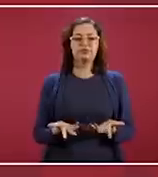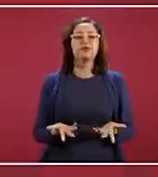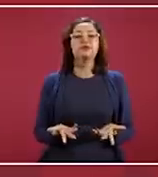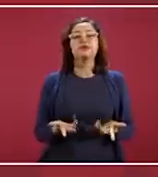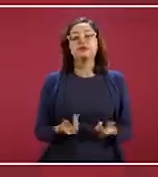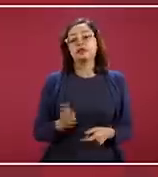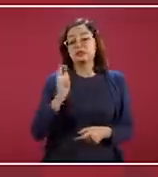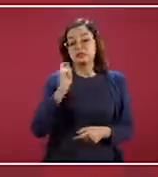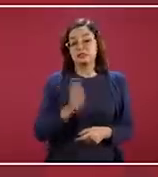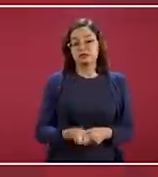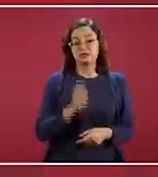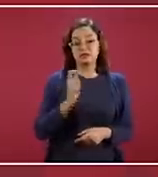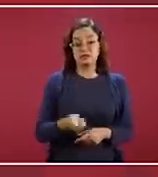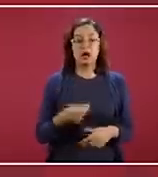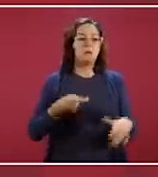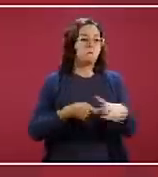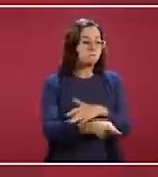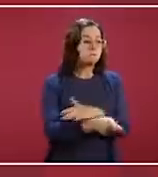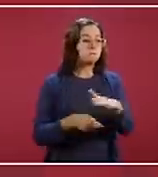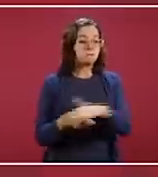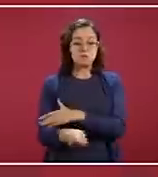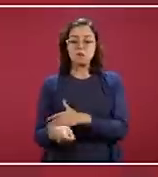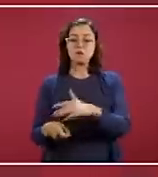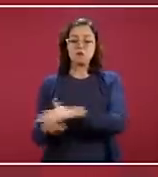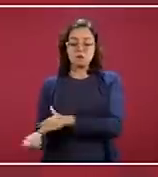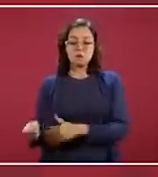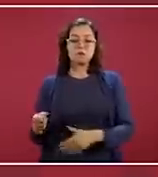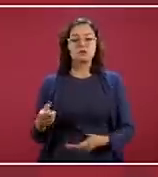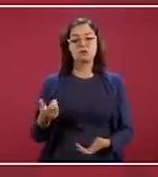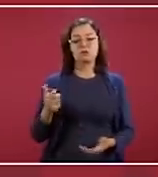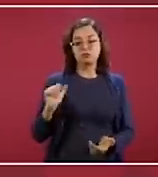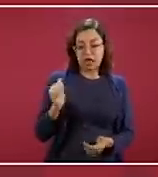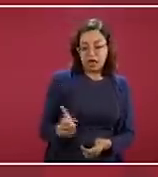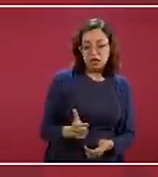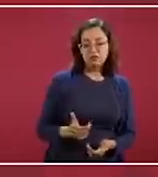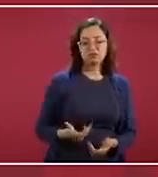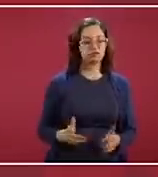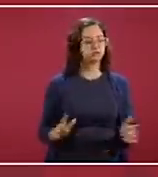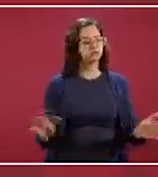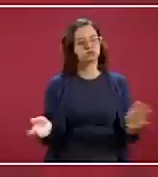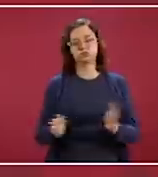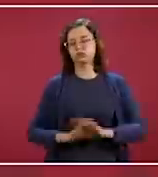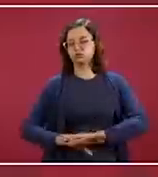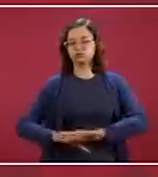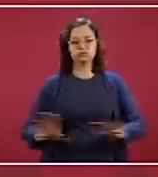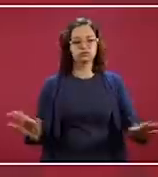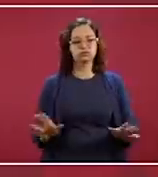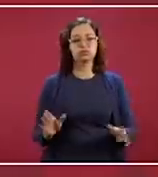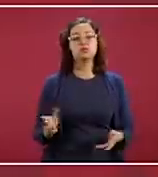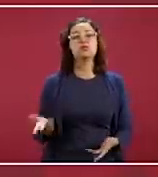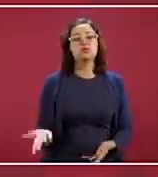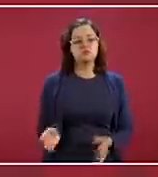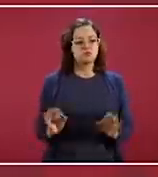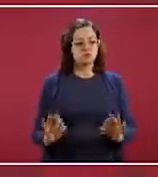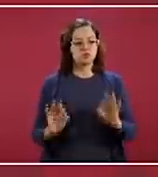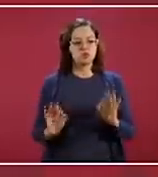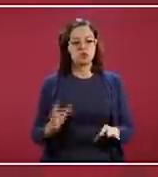haya extorsión, el que haya mordida. Entonces, qué bien que todos los ciudadanos